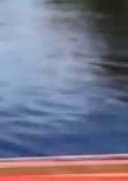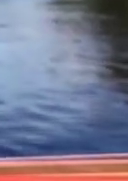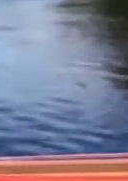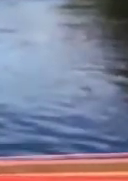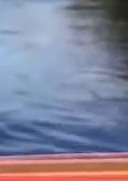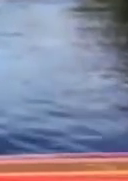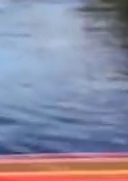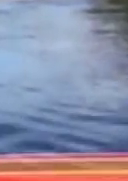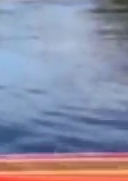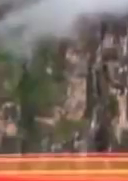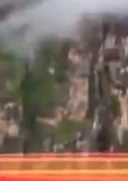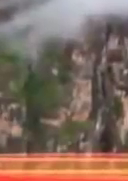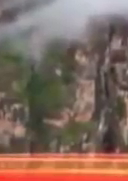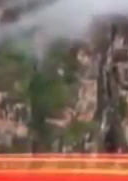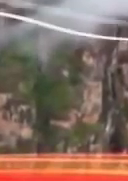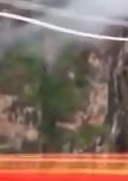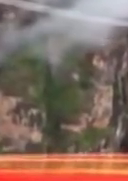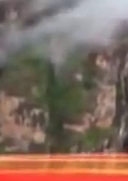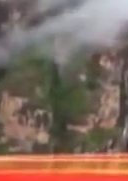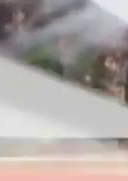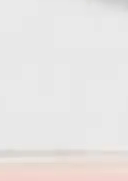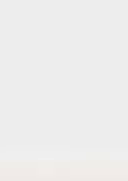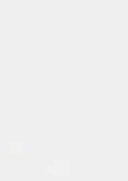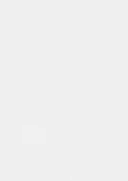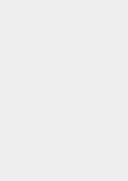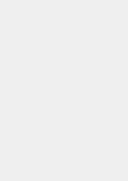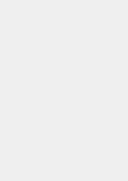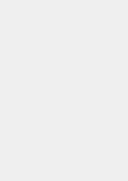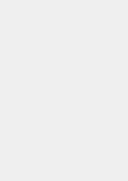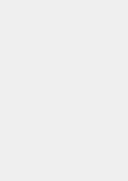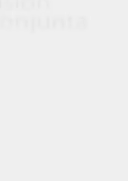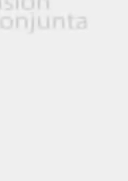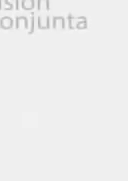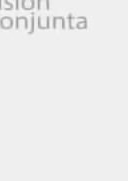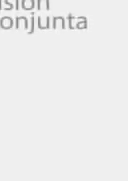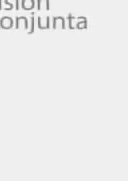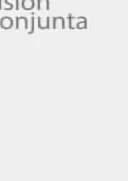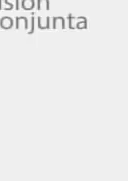por su atención. Sigamos haciendo patria.